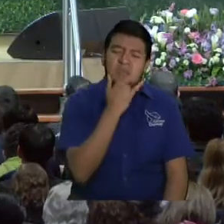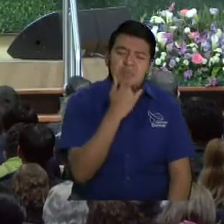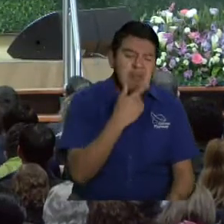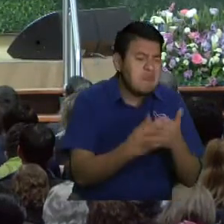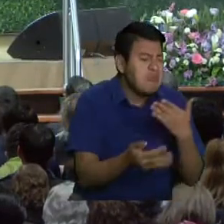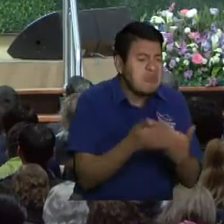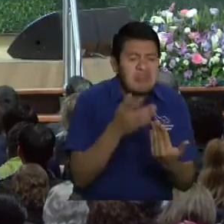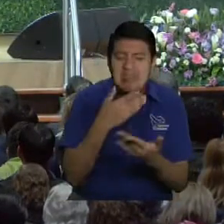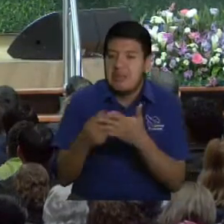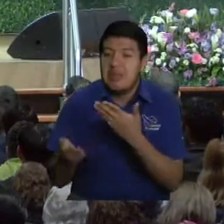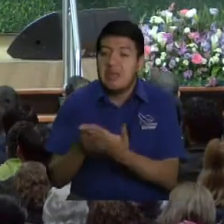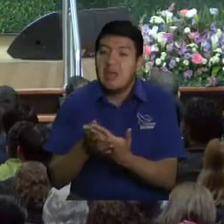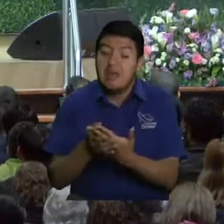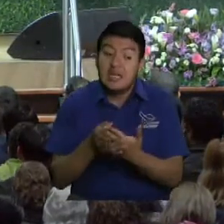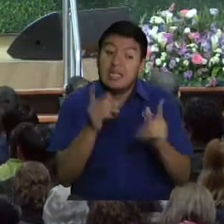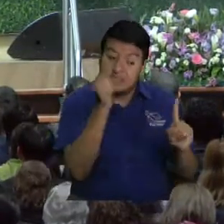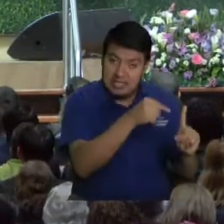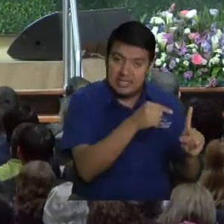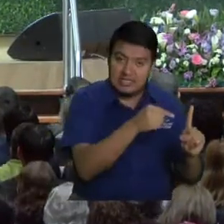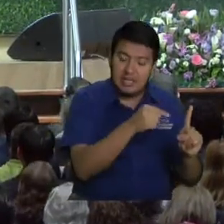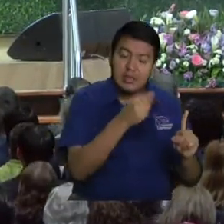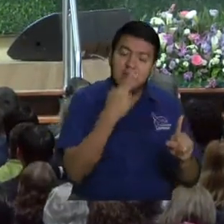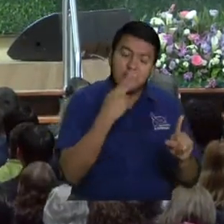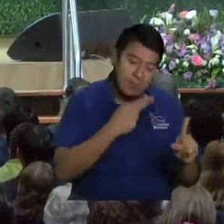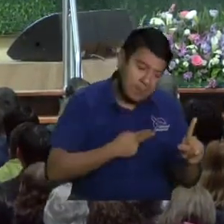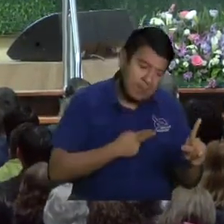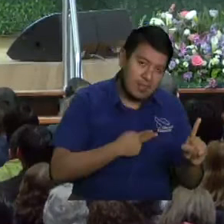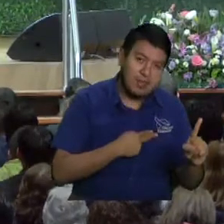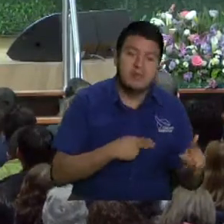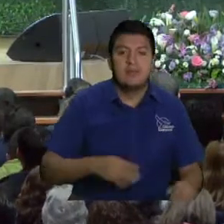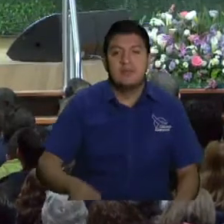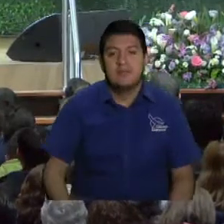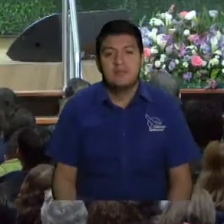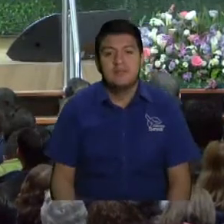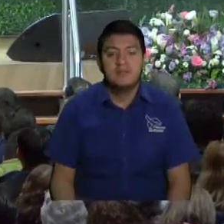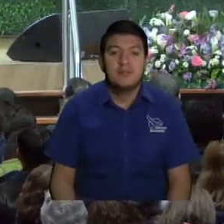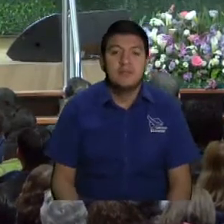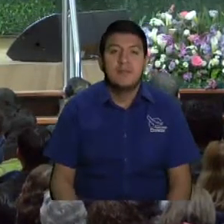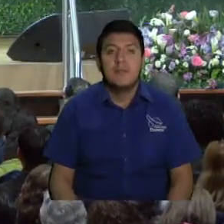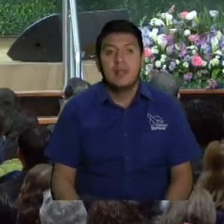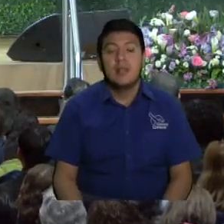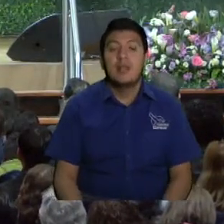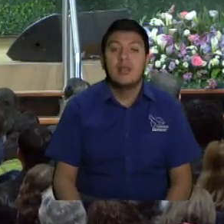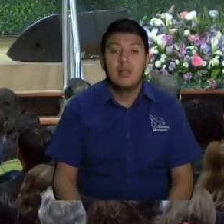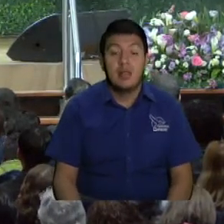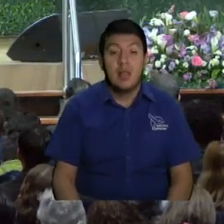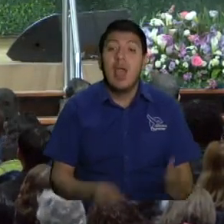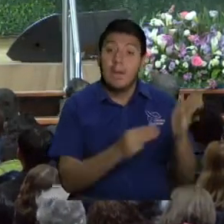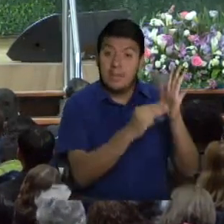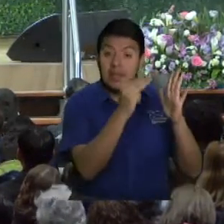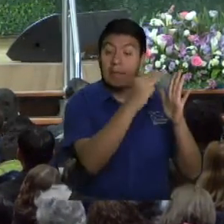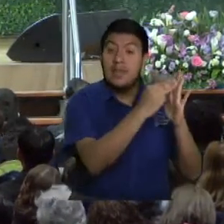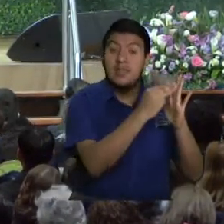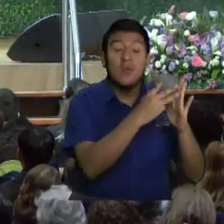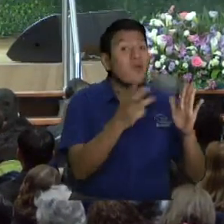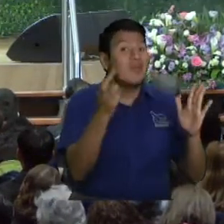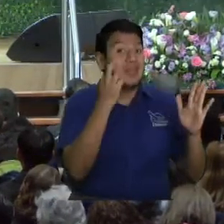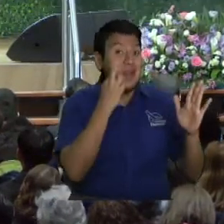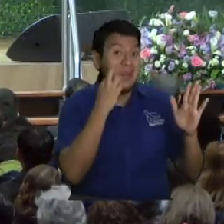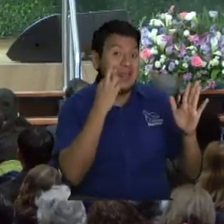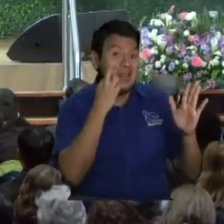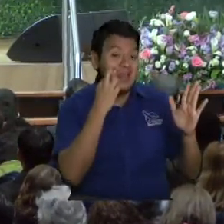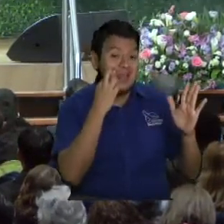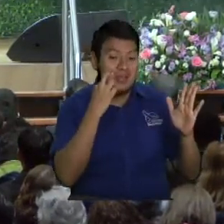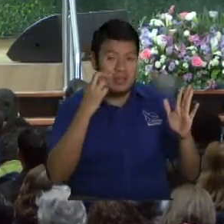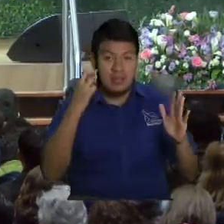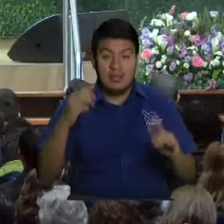persona tenga un corazón contrito y humillado. Vale, entonces ahora está el mandamiento del Padre, el mandamiento del Hijo. Y lo hemos dicho muchas